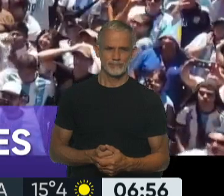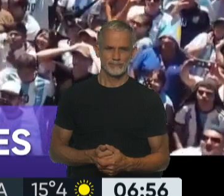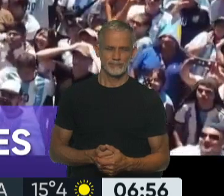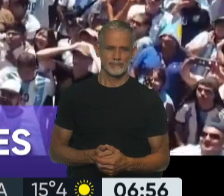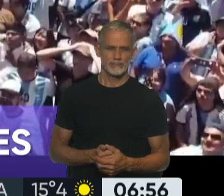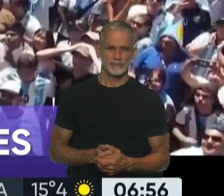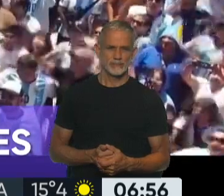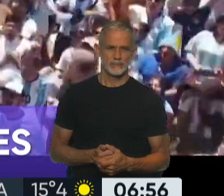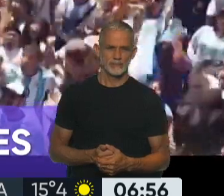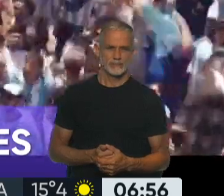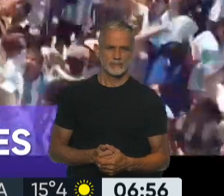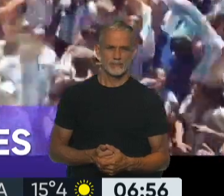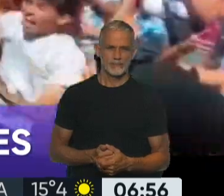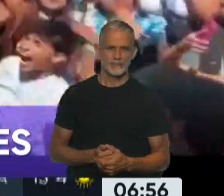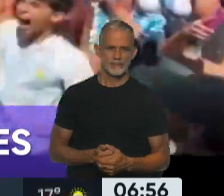explotáramos así.